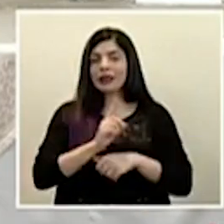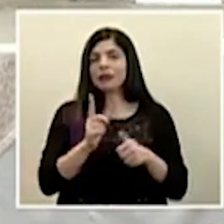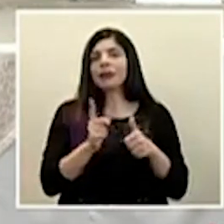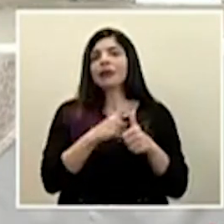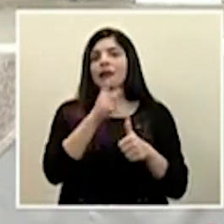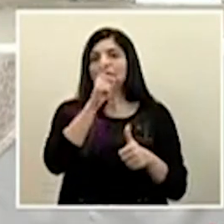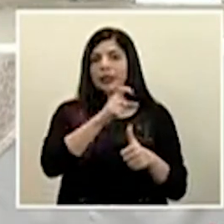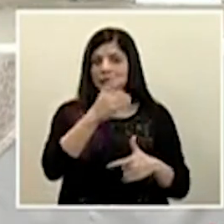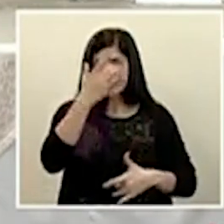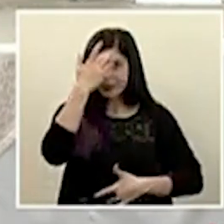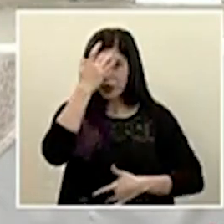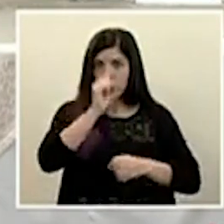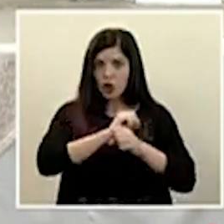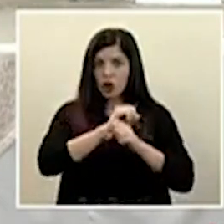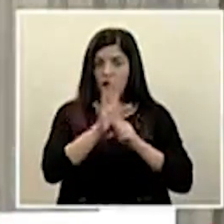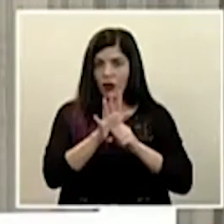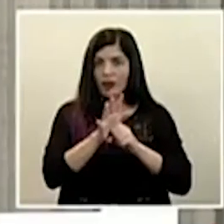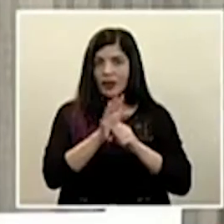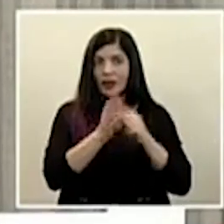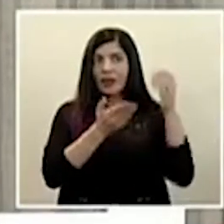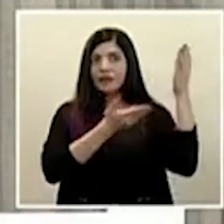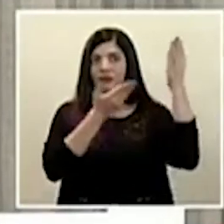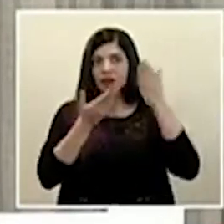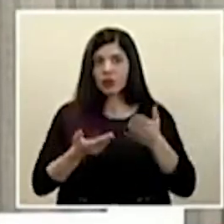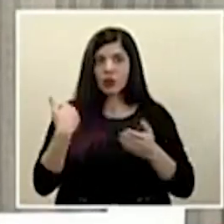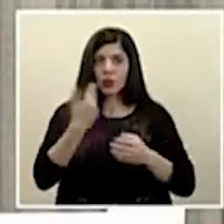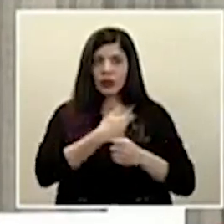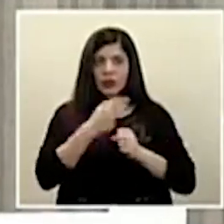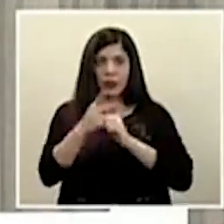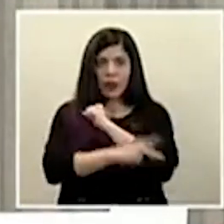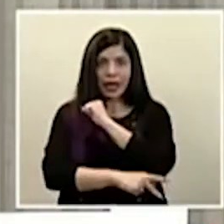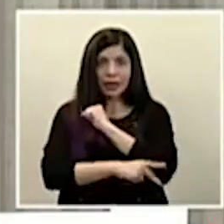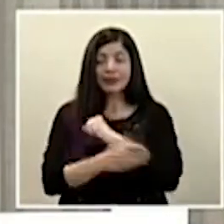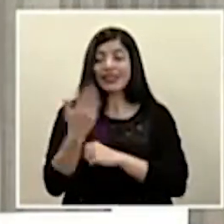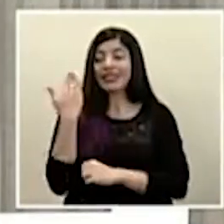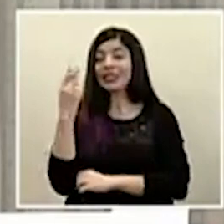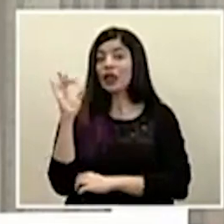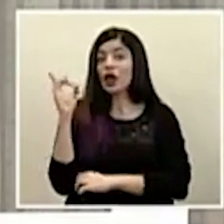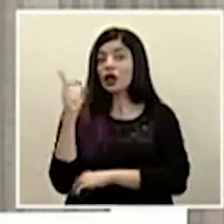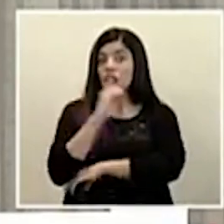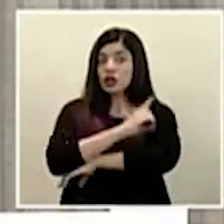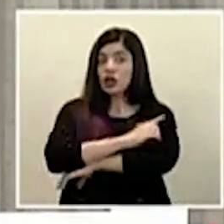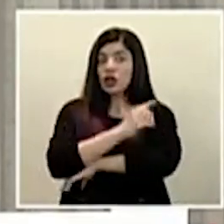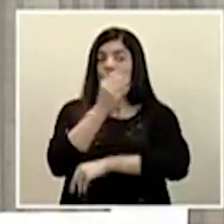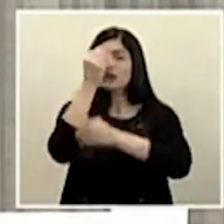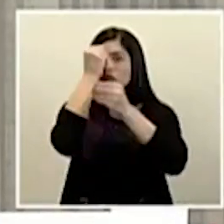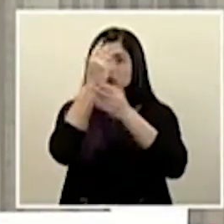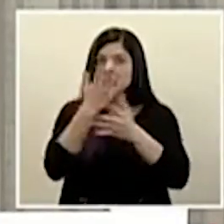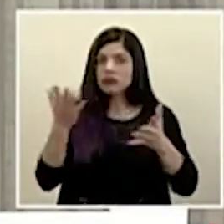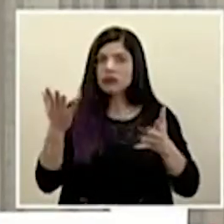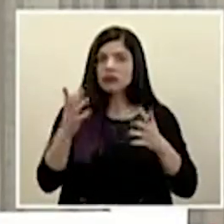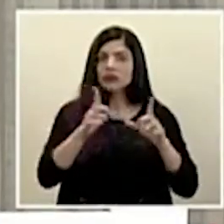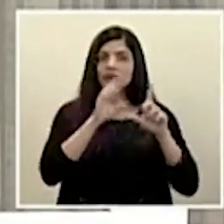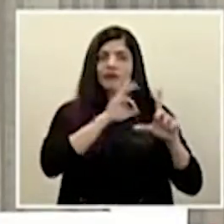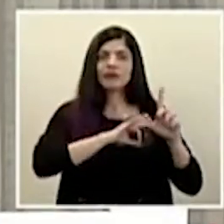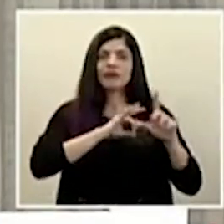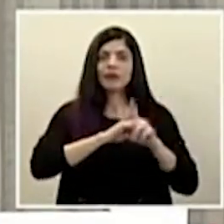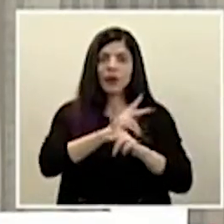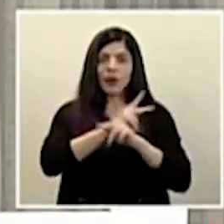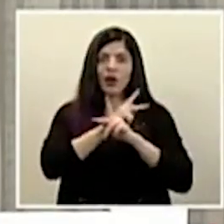de COVID-19 importado en nuestro país. Hace 8 días anunciamos el bono